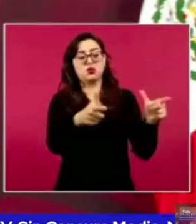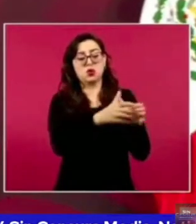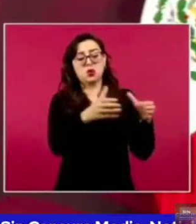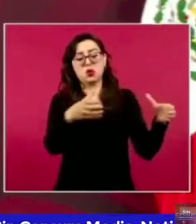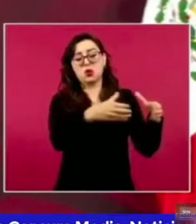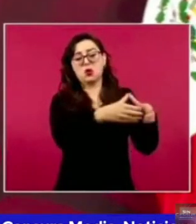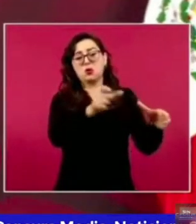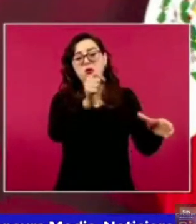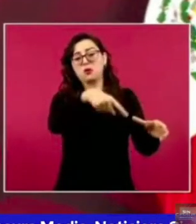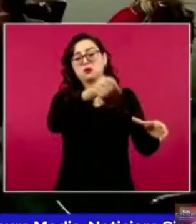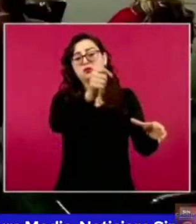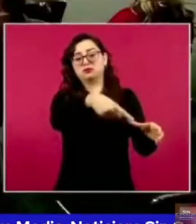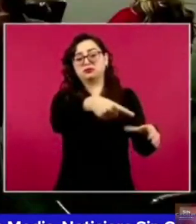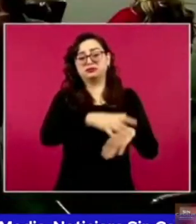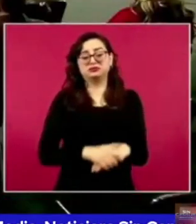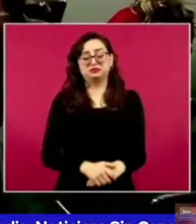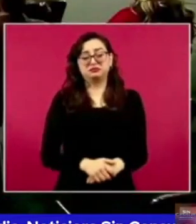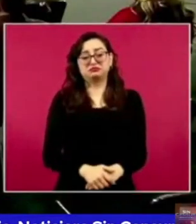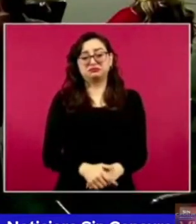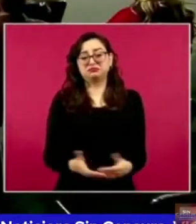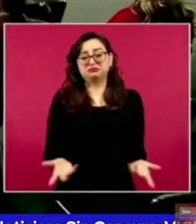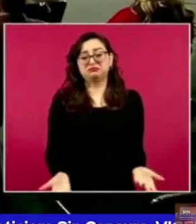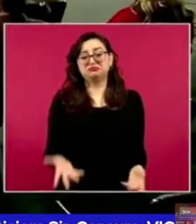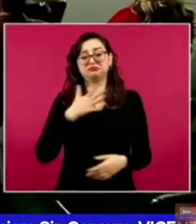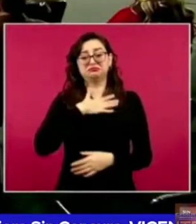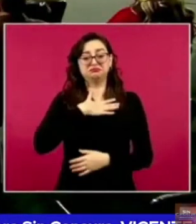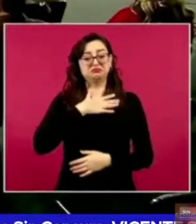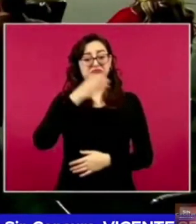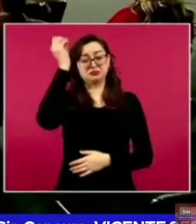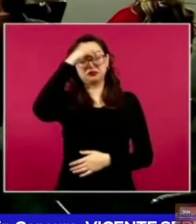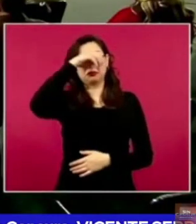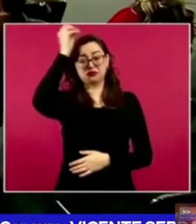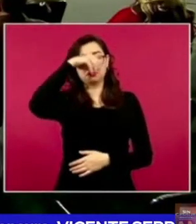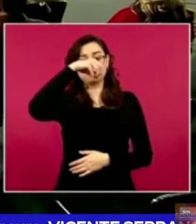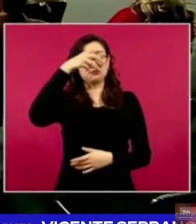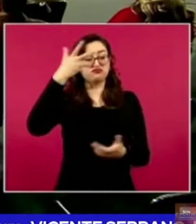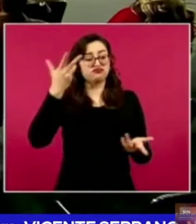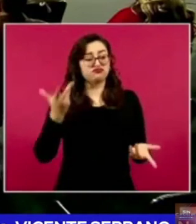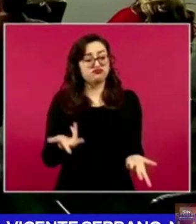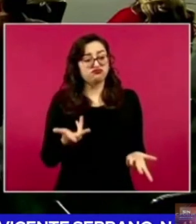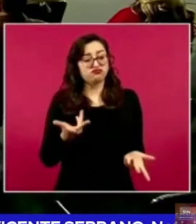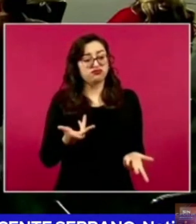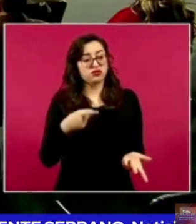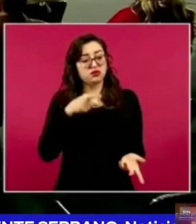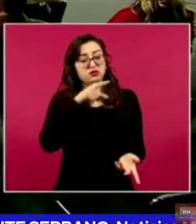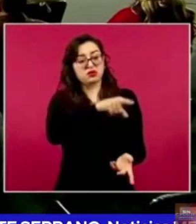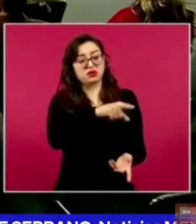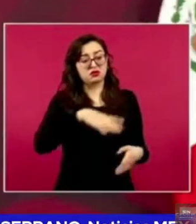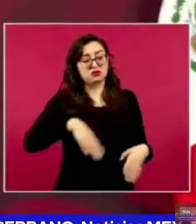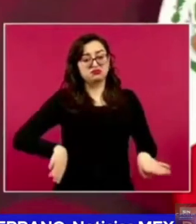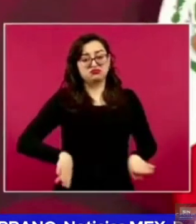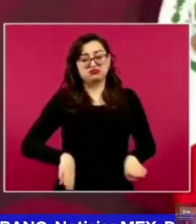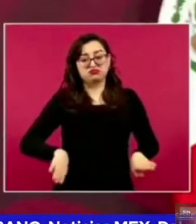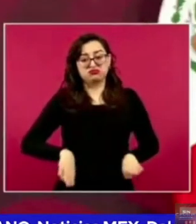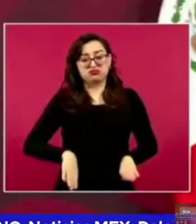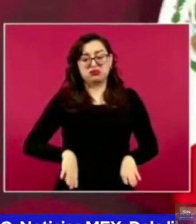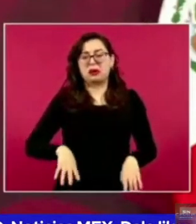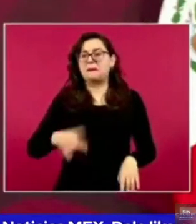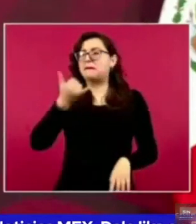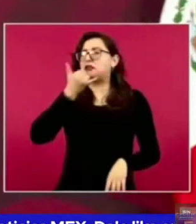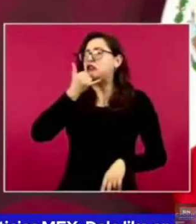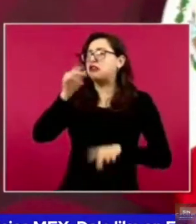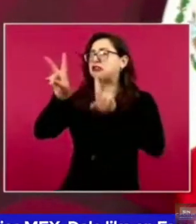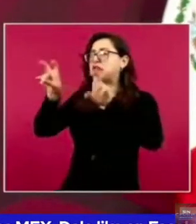finado Carlos Monsiváis. Pero a propósito de los medios... Que déjame decirlo, ¿no? Perdón. De que la